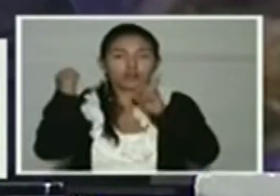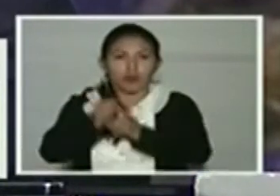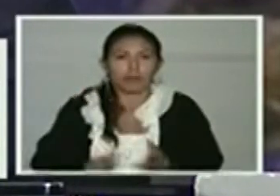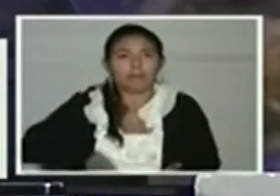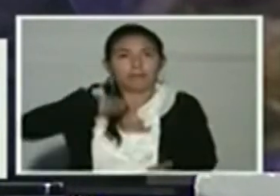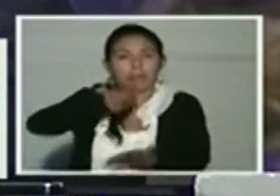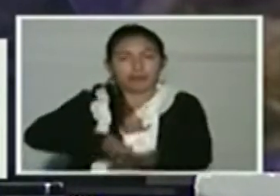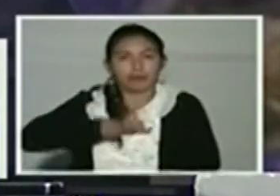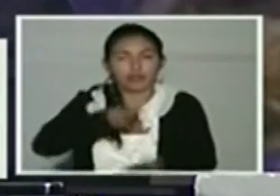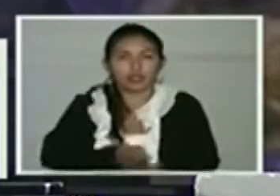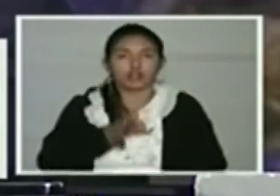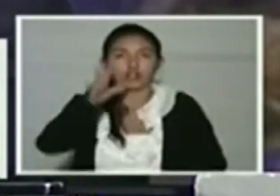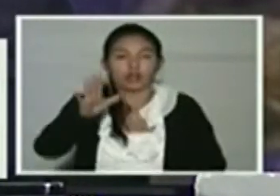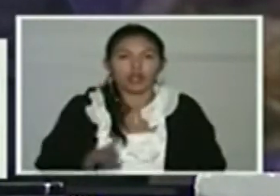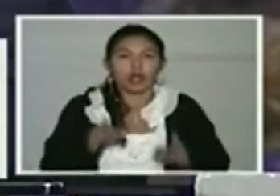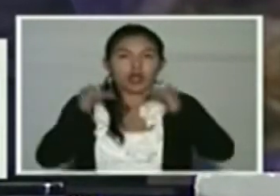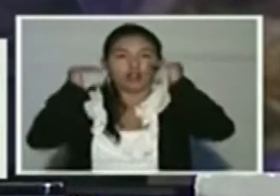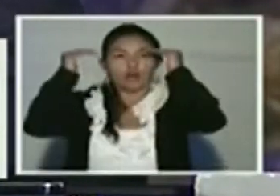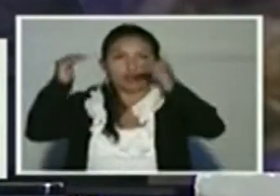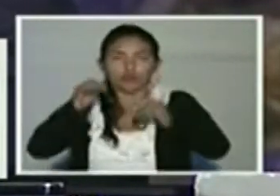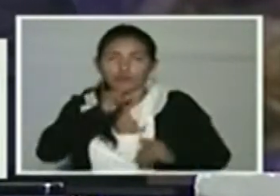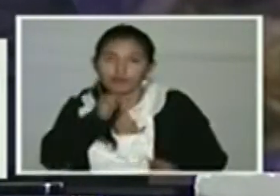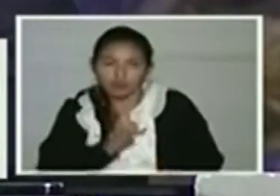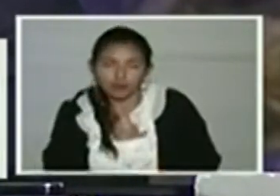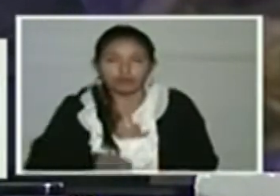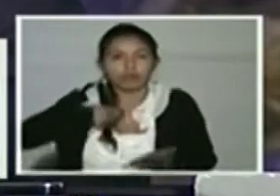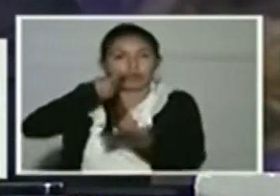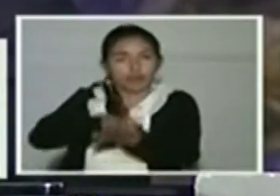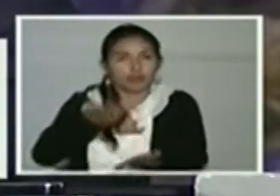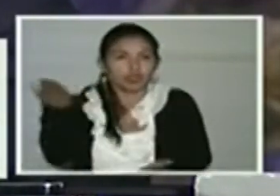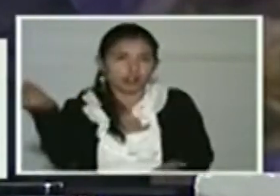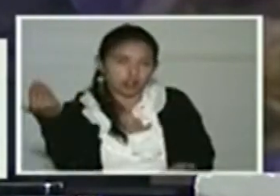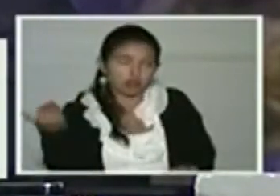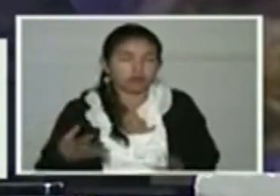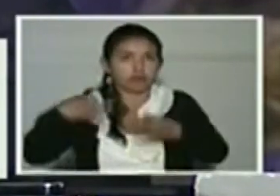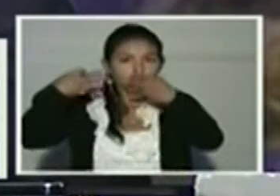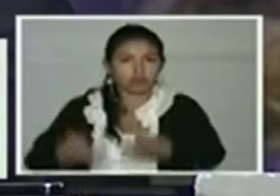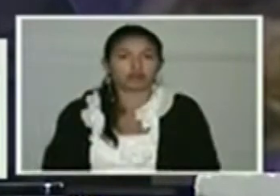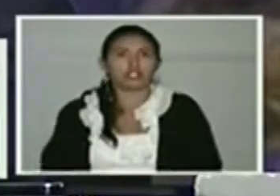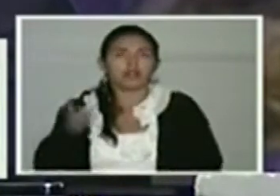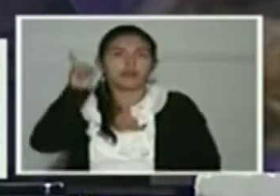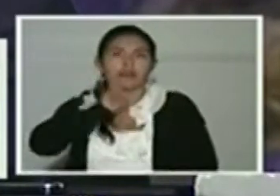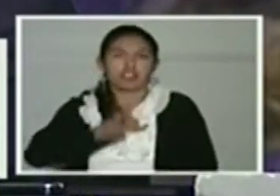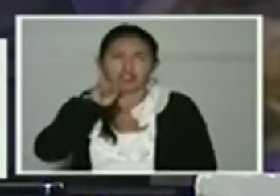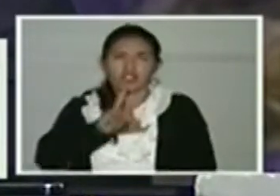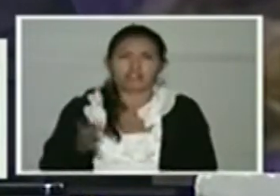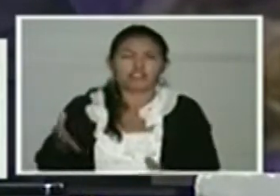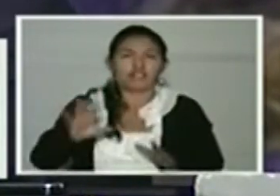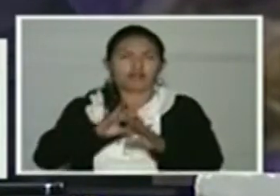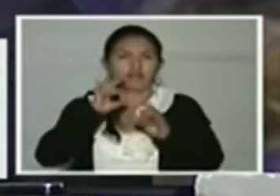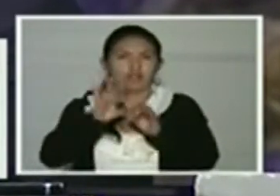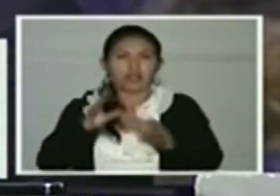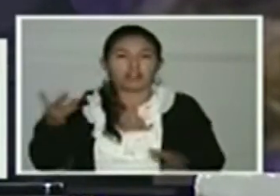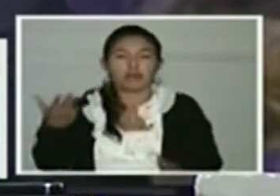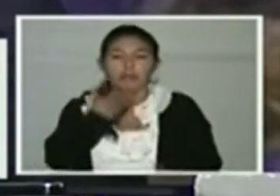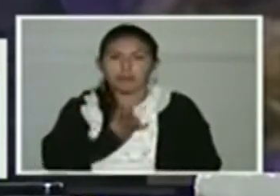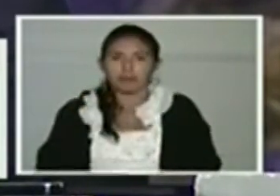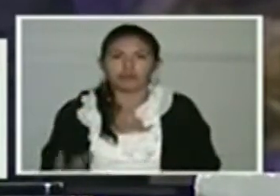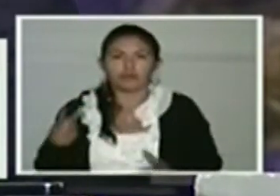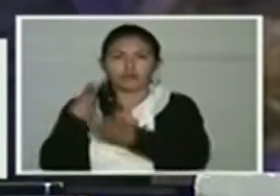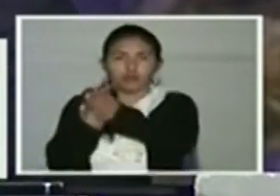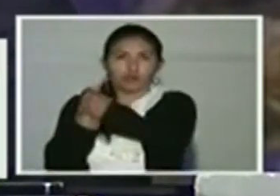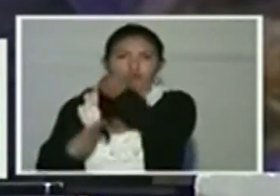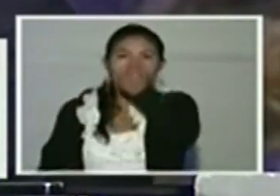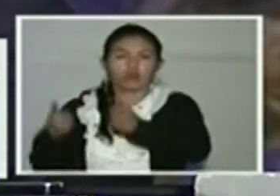para que los adultos mayores gocen de una pensión digna es necesario aclarar las mentiras de este gobierno de la pareja presidencial que